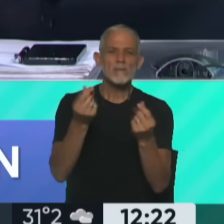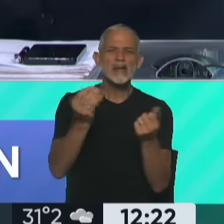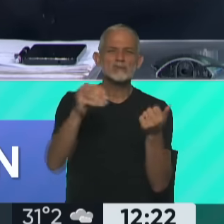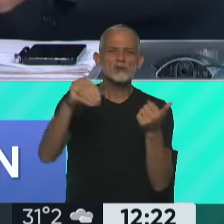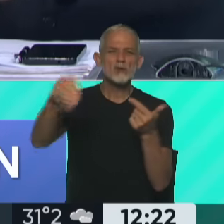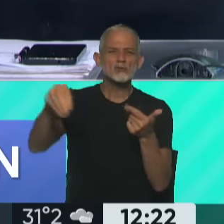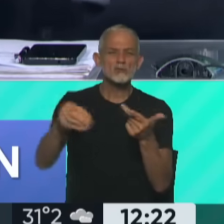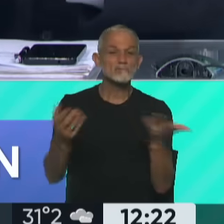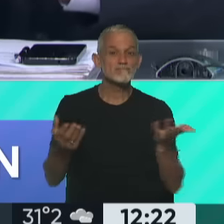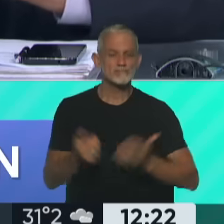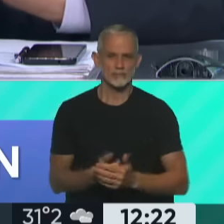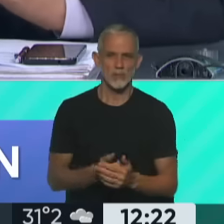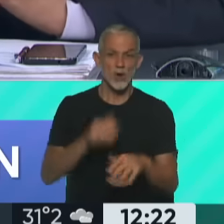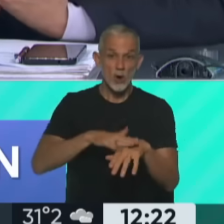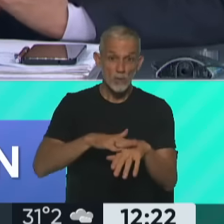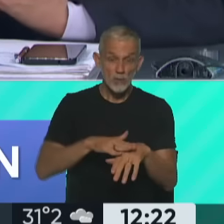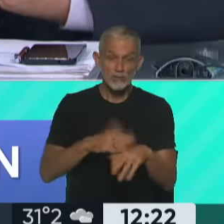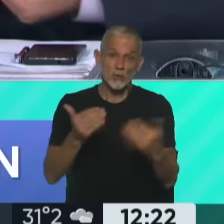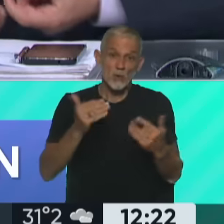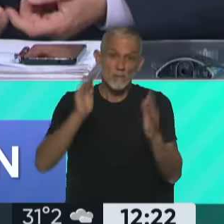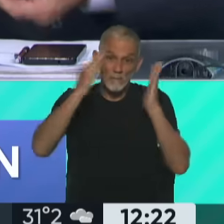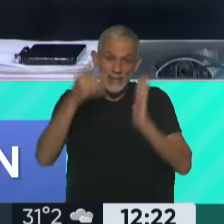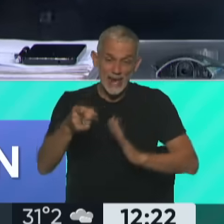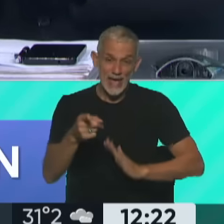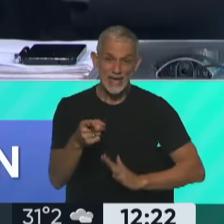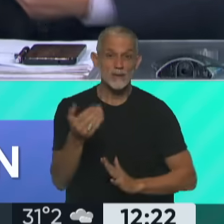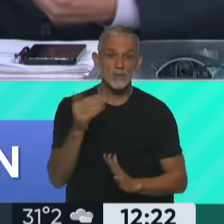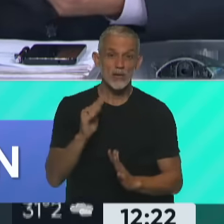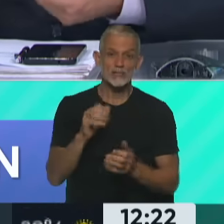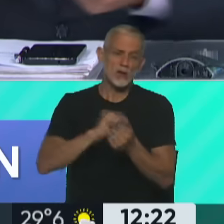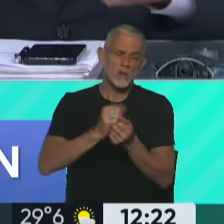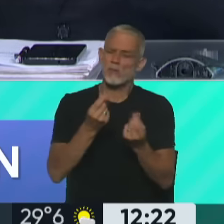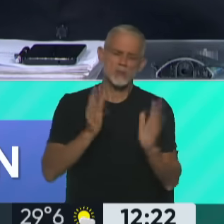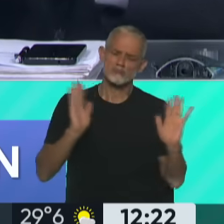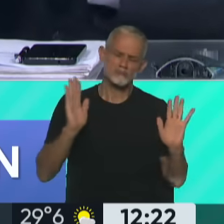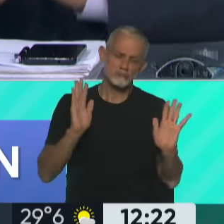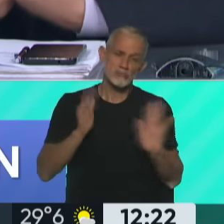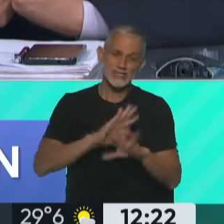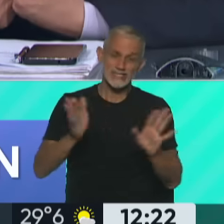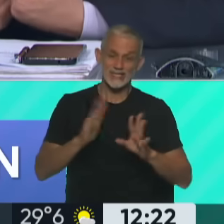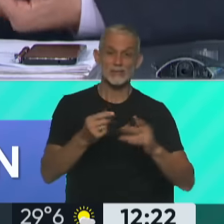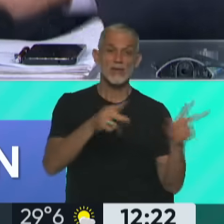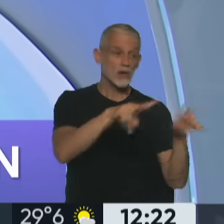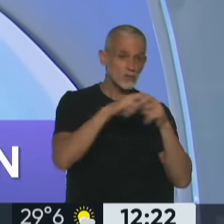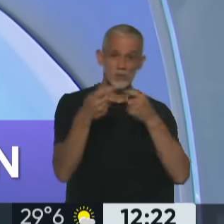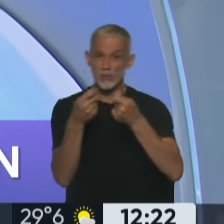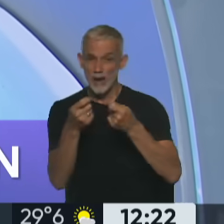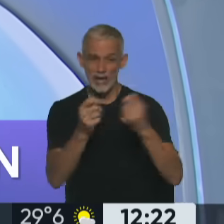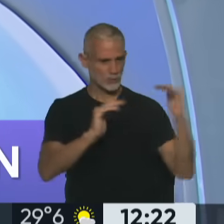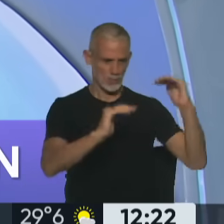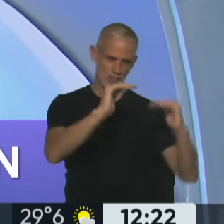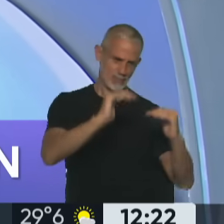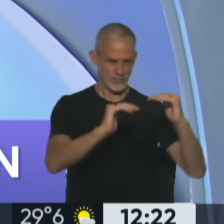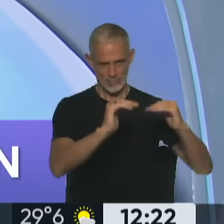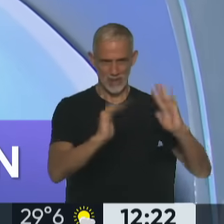precio? El compromiso que puede asumir Milei es el tema de no emisión monetaria y bajar el déficit fiscal. No el tema